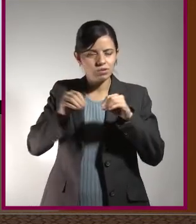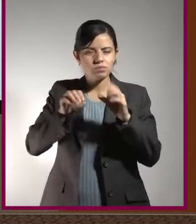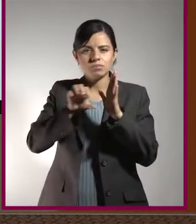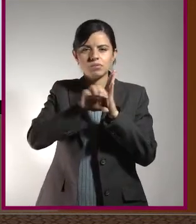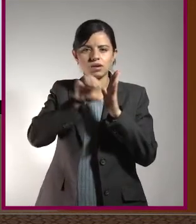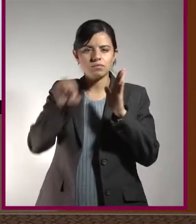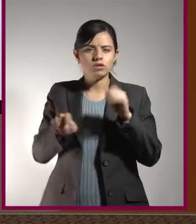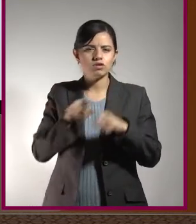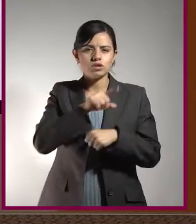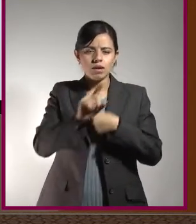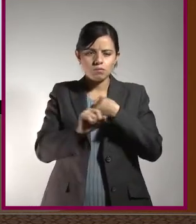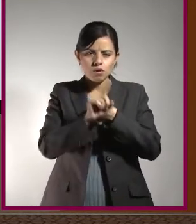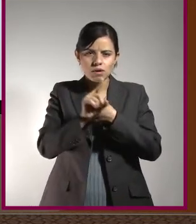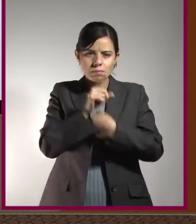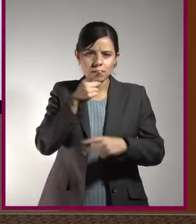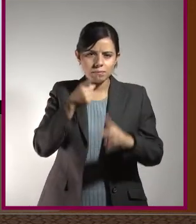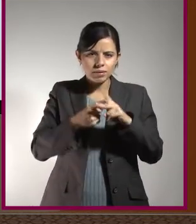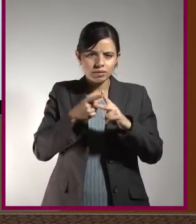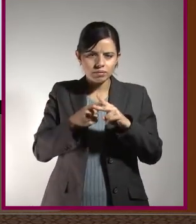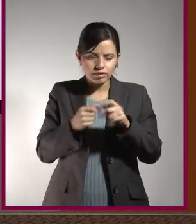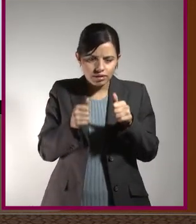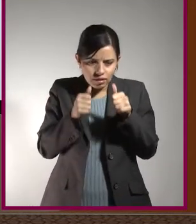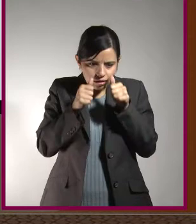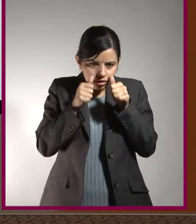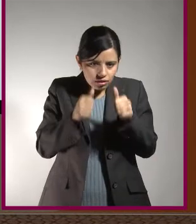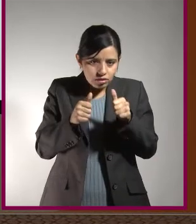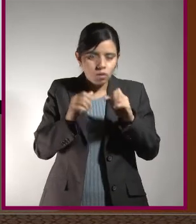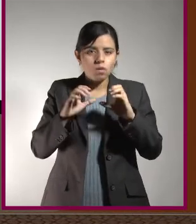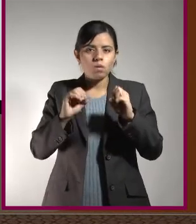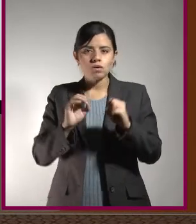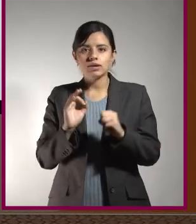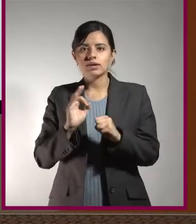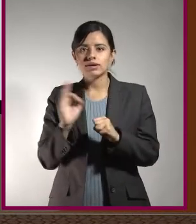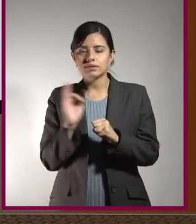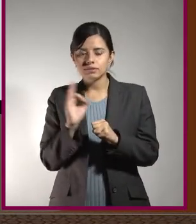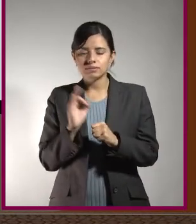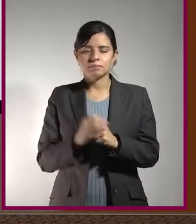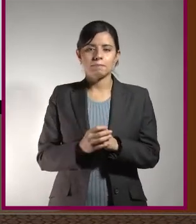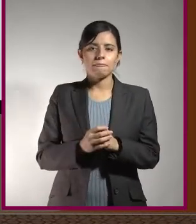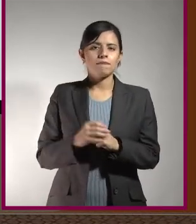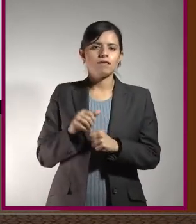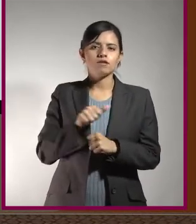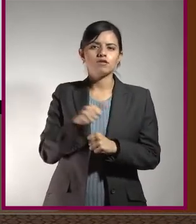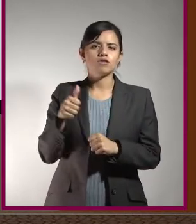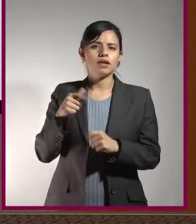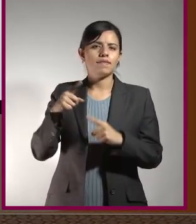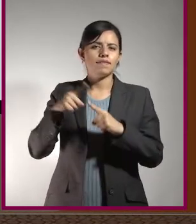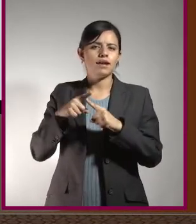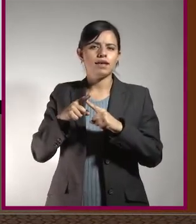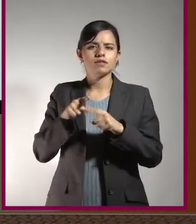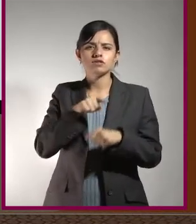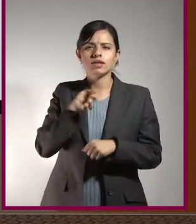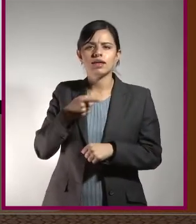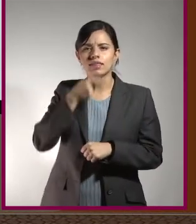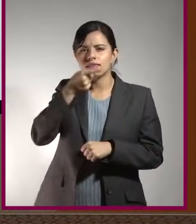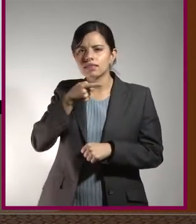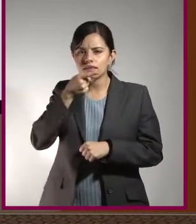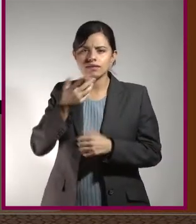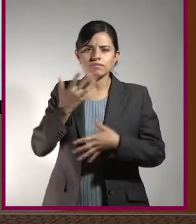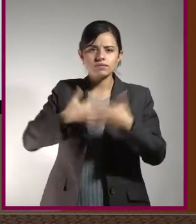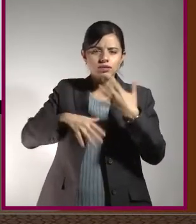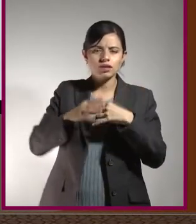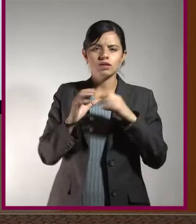cuando resolvemos un problema matemático o cuando estamos involucrados en alguna tarea de tipo verbal, es